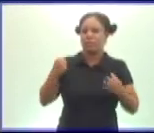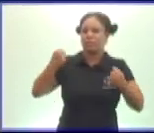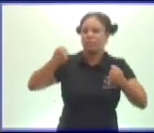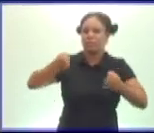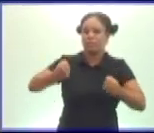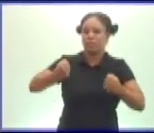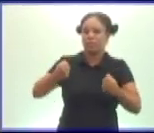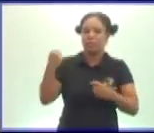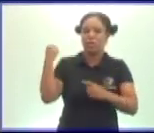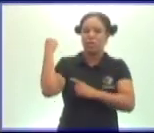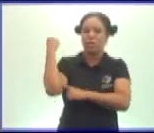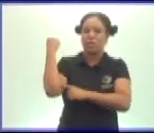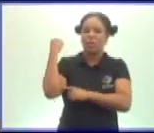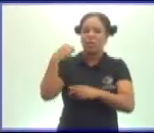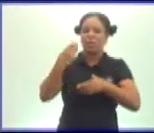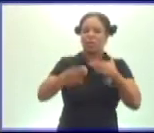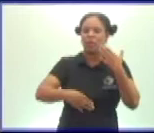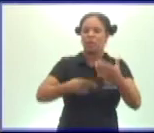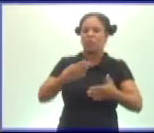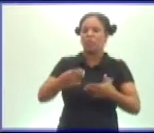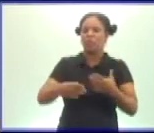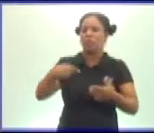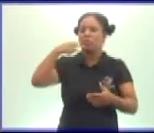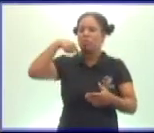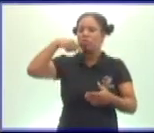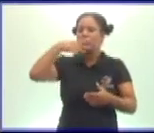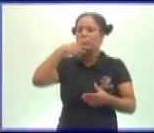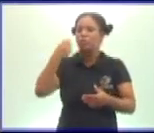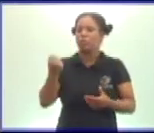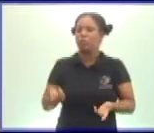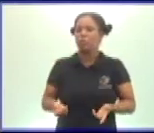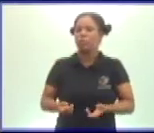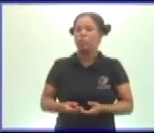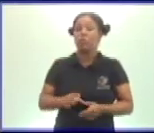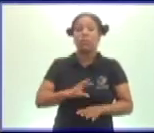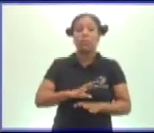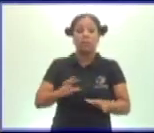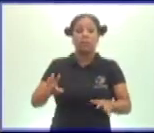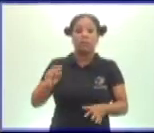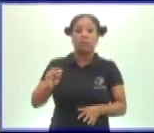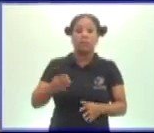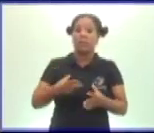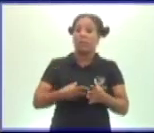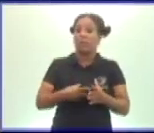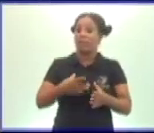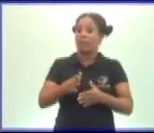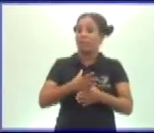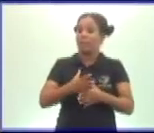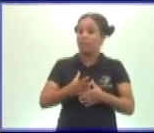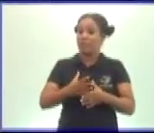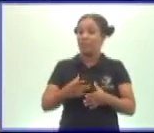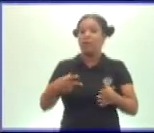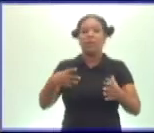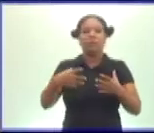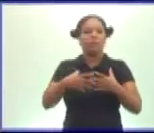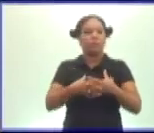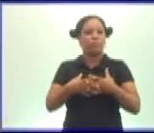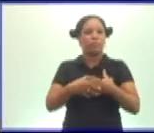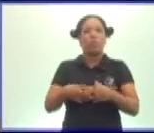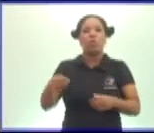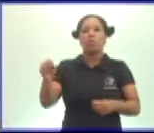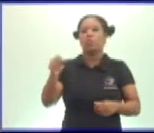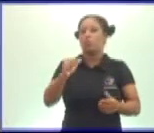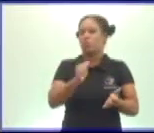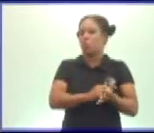el proceso de disolución? Ya decíamos, hay varias interacciones entre soluto-soluto,